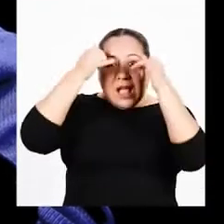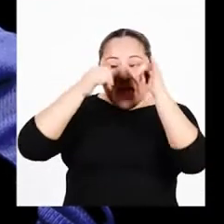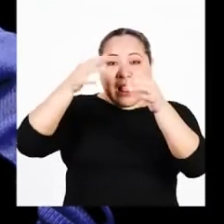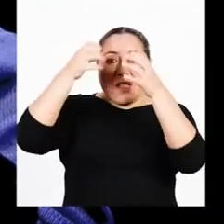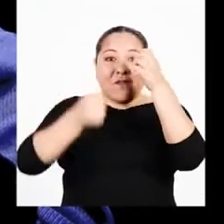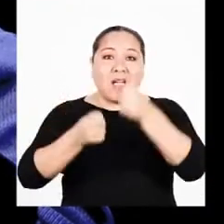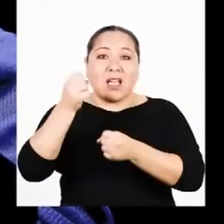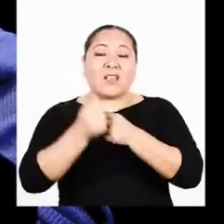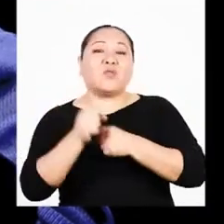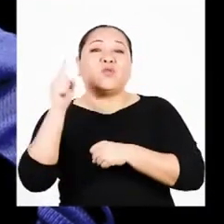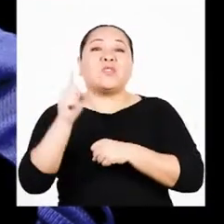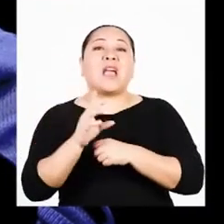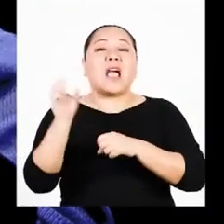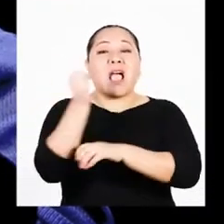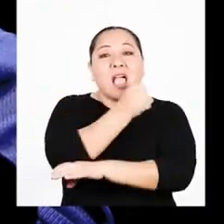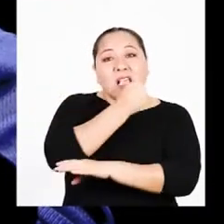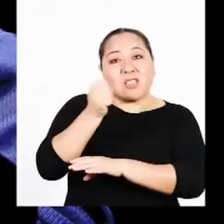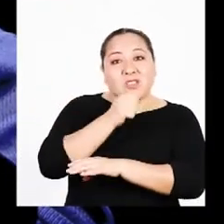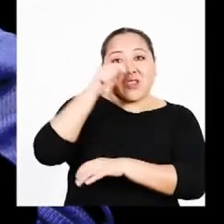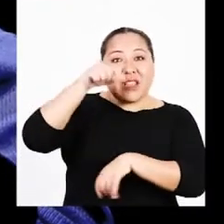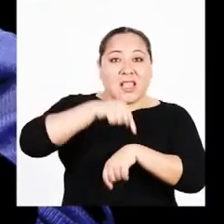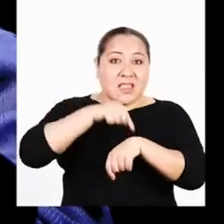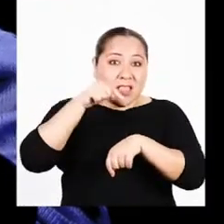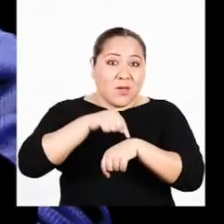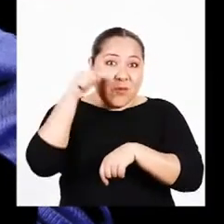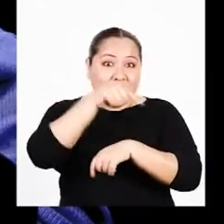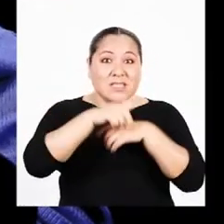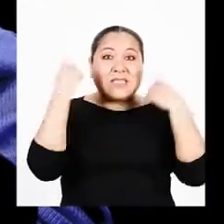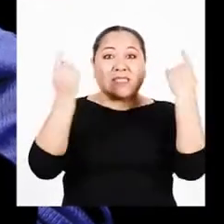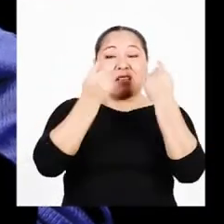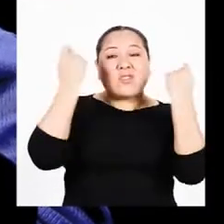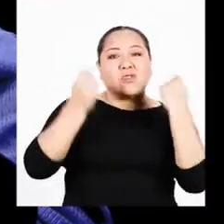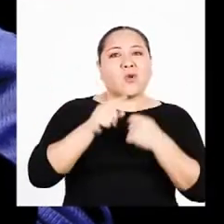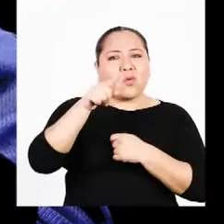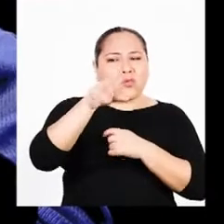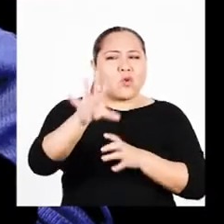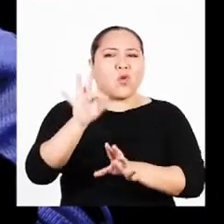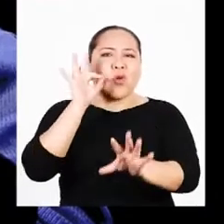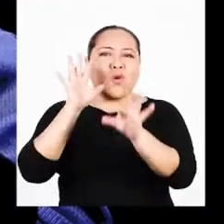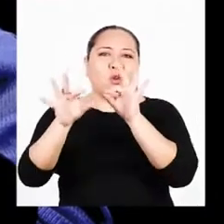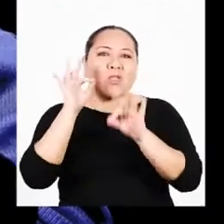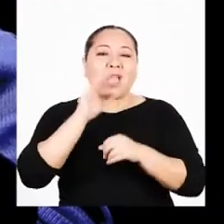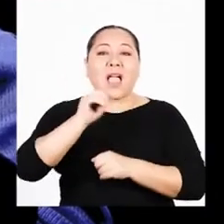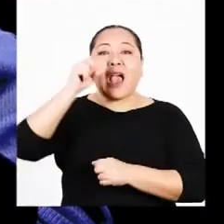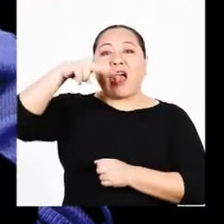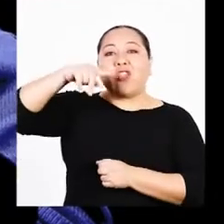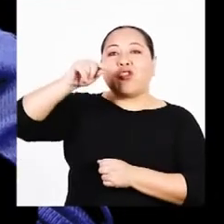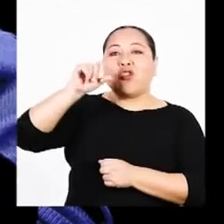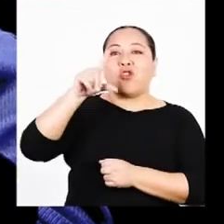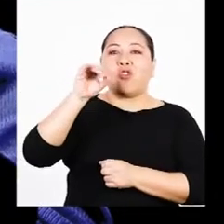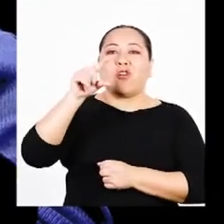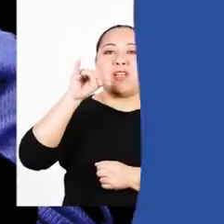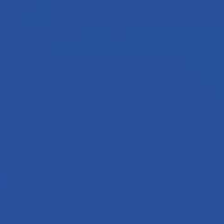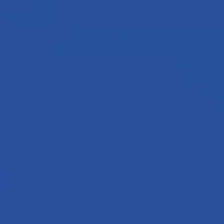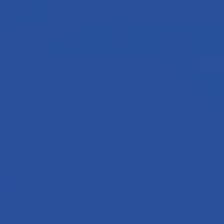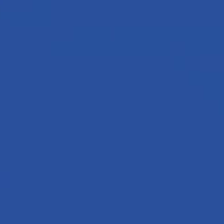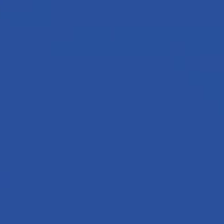es una de las canciones populares que se entonan durante la herranza, pueden encontrarlos en la Antología Literaria